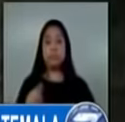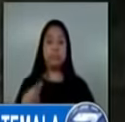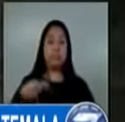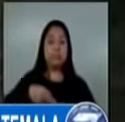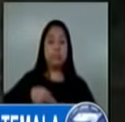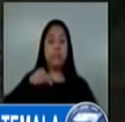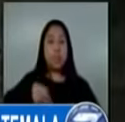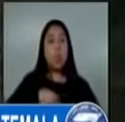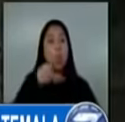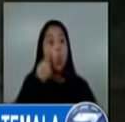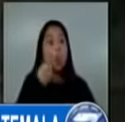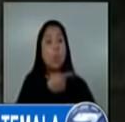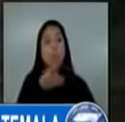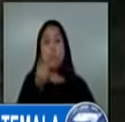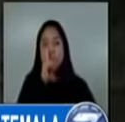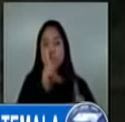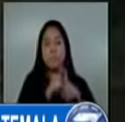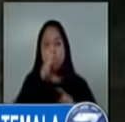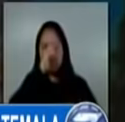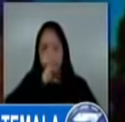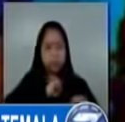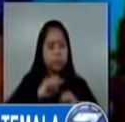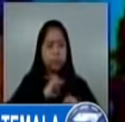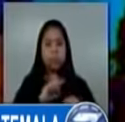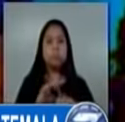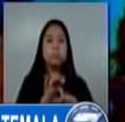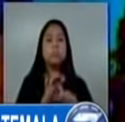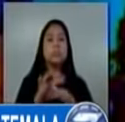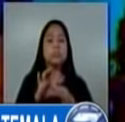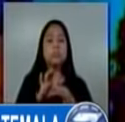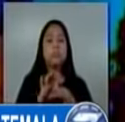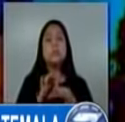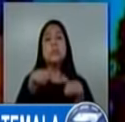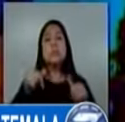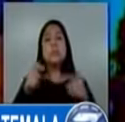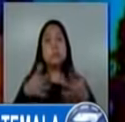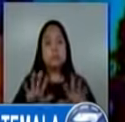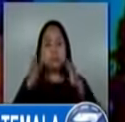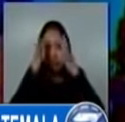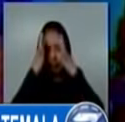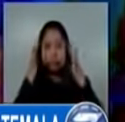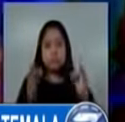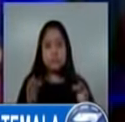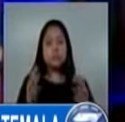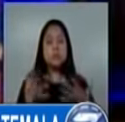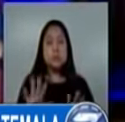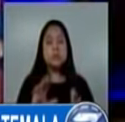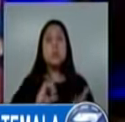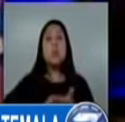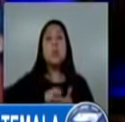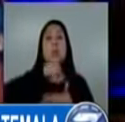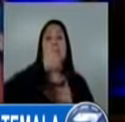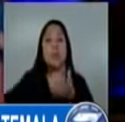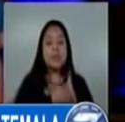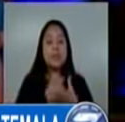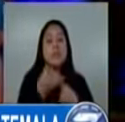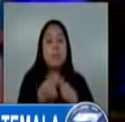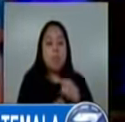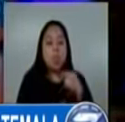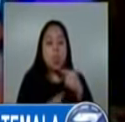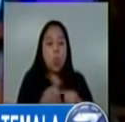vemos los frutos del trabajo en conjunto y hemos definido una agenda que va a ir prosperando en el